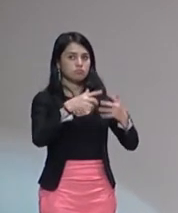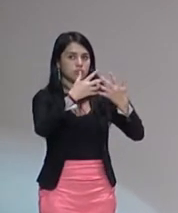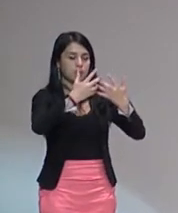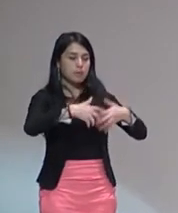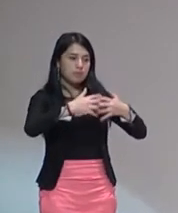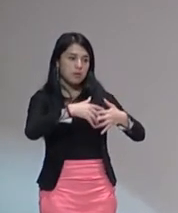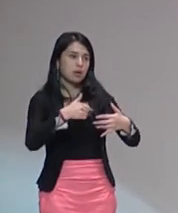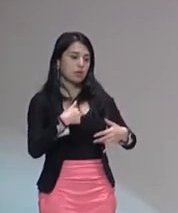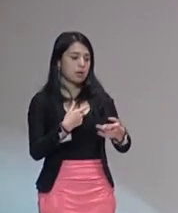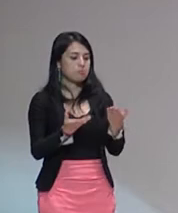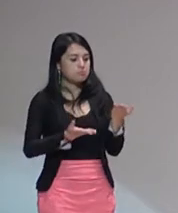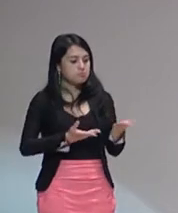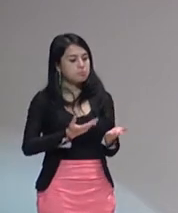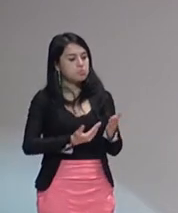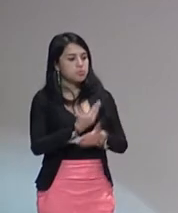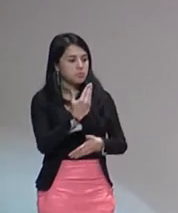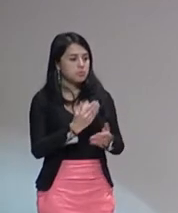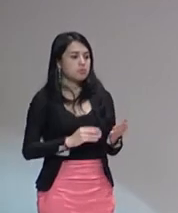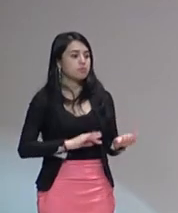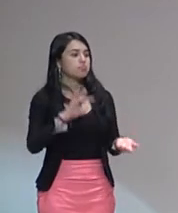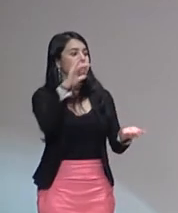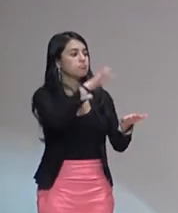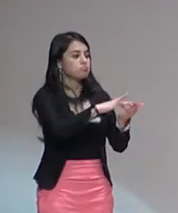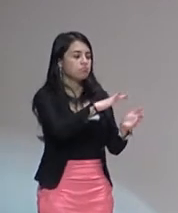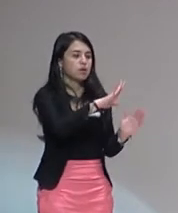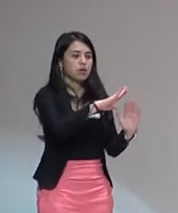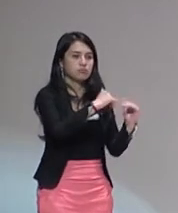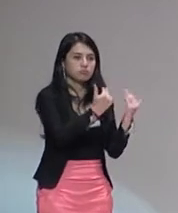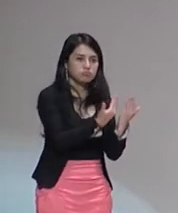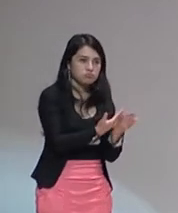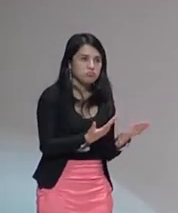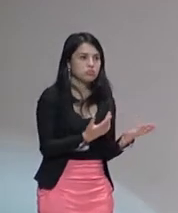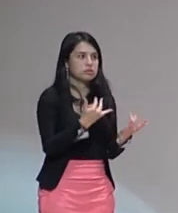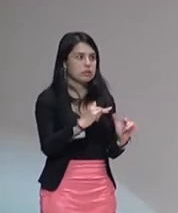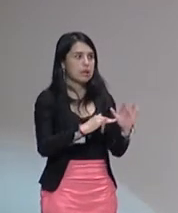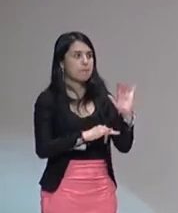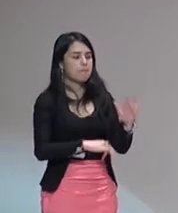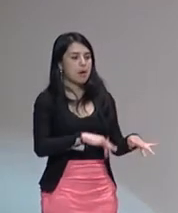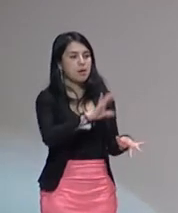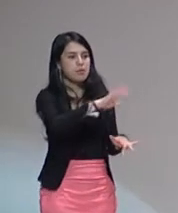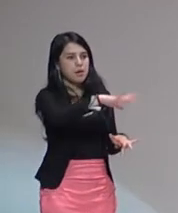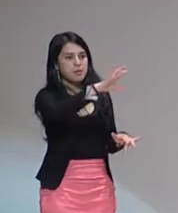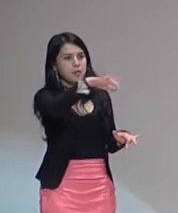tienen sus negocios, van a la escuela, ya participan